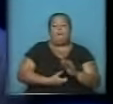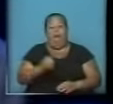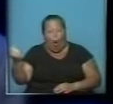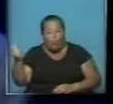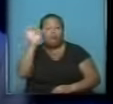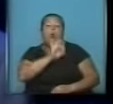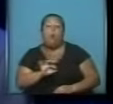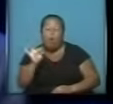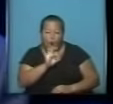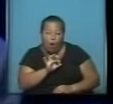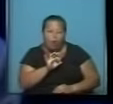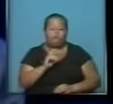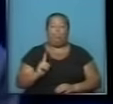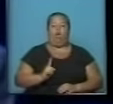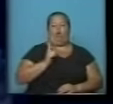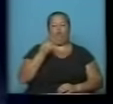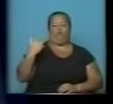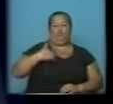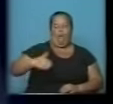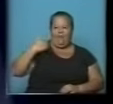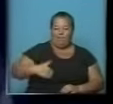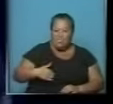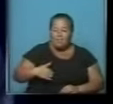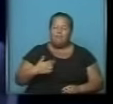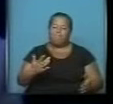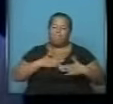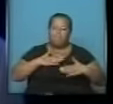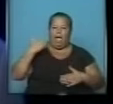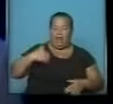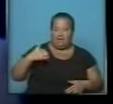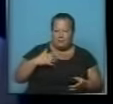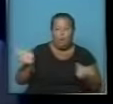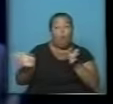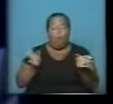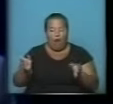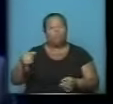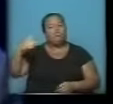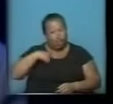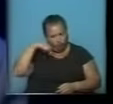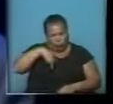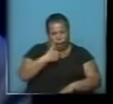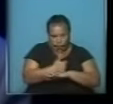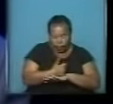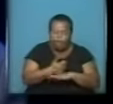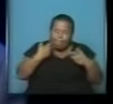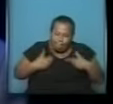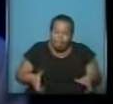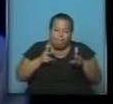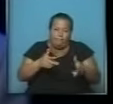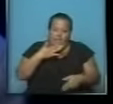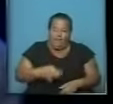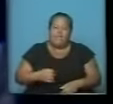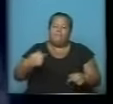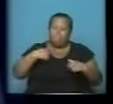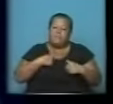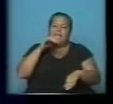ajustes, o es el orgullo argentino y la autoestima argentina. Y yo estoy acá, y humildemente,